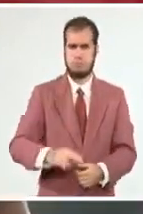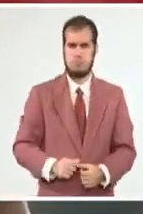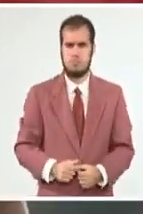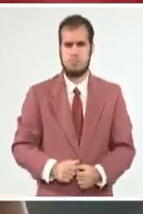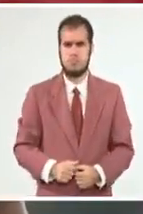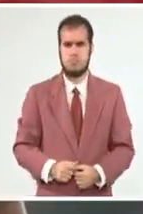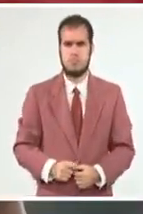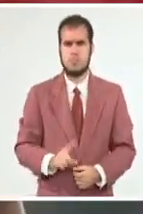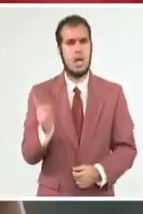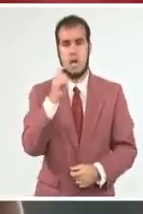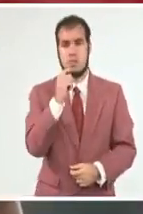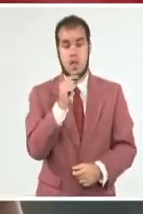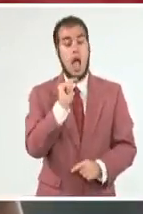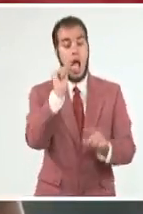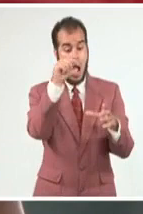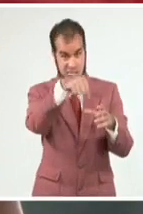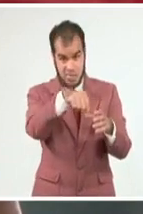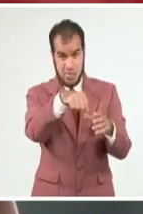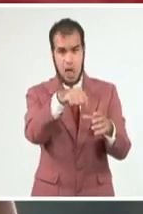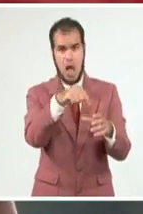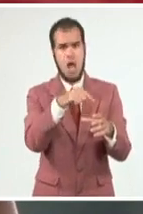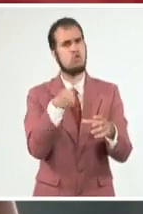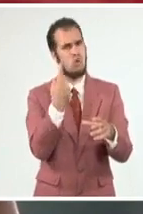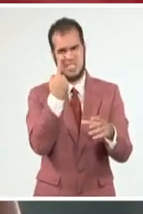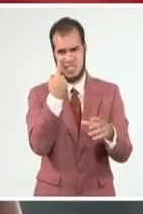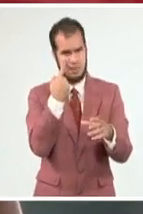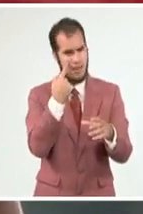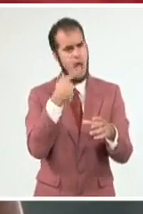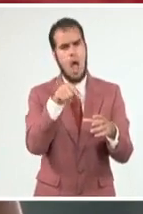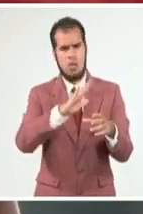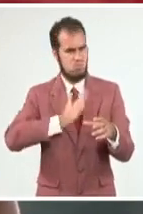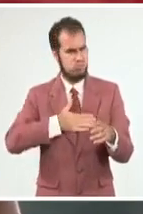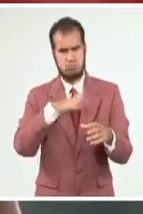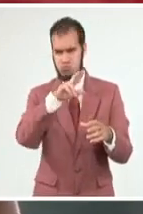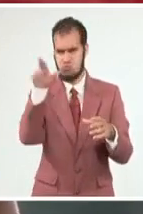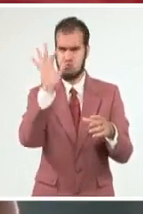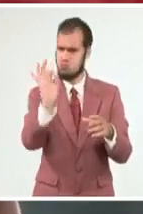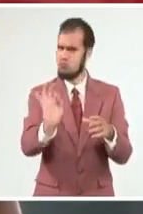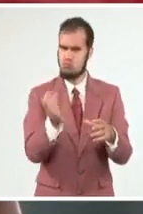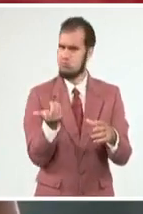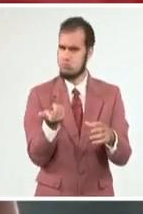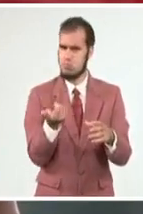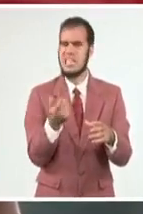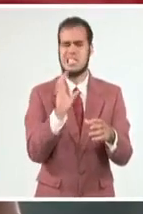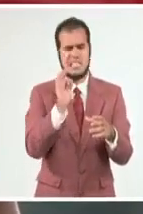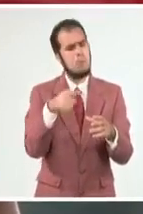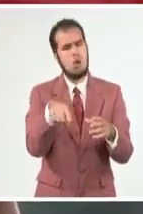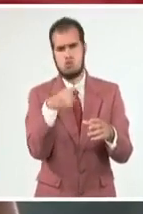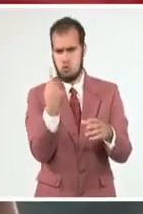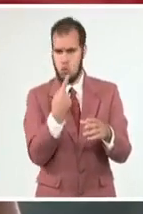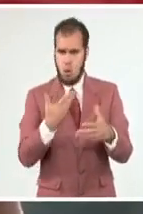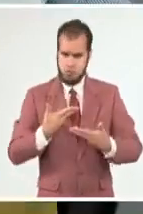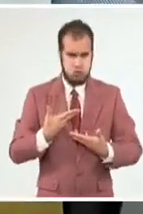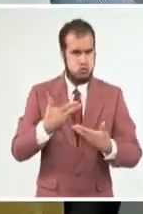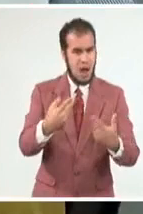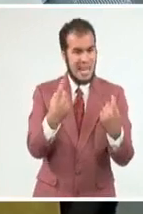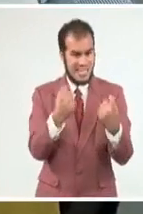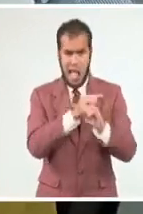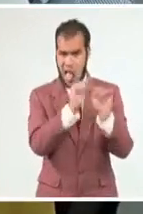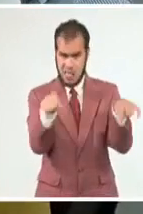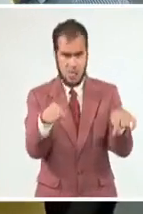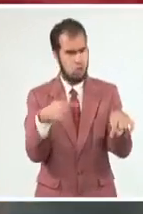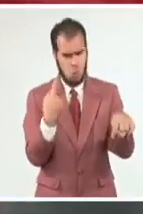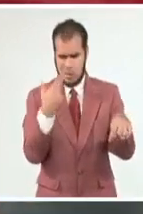Somos un barrio humilde, pero revolucionario, donde siempre hemos dado el paso al frente en lo que sea